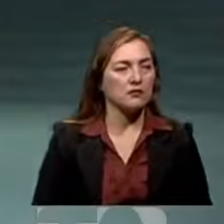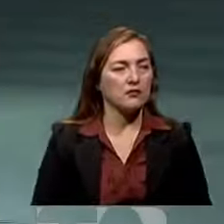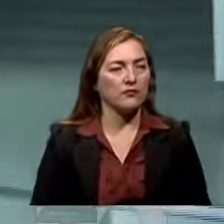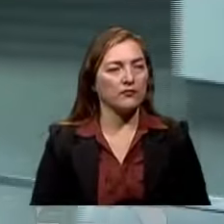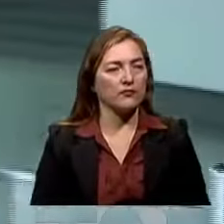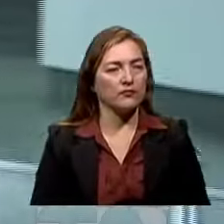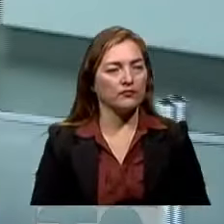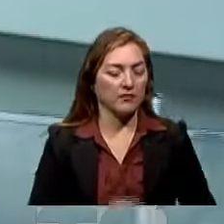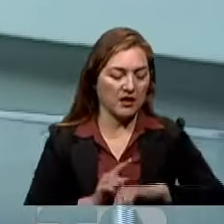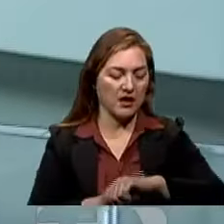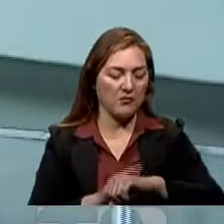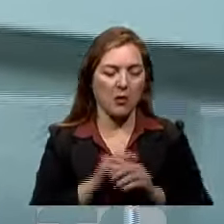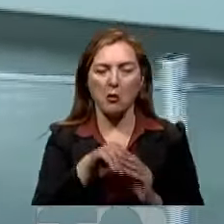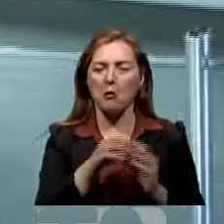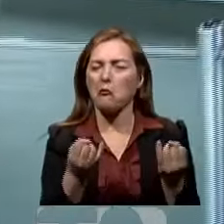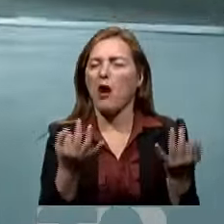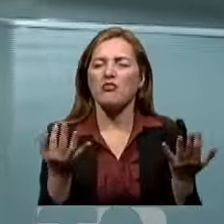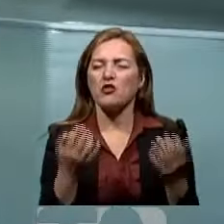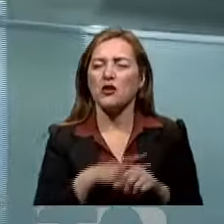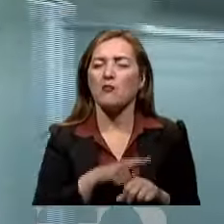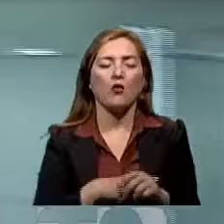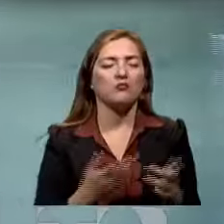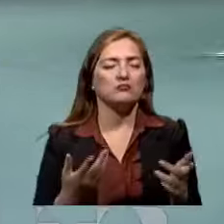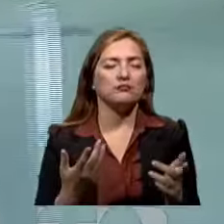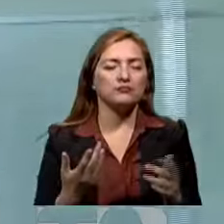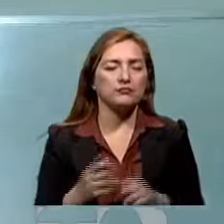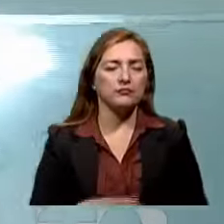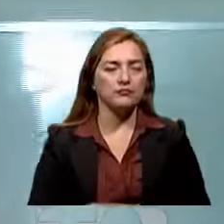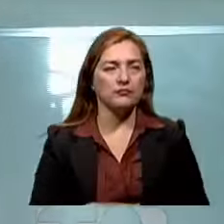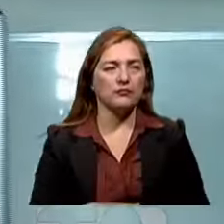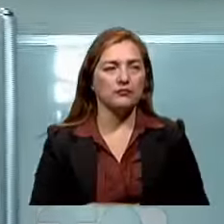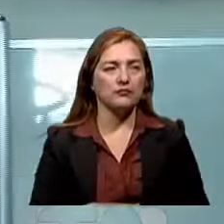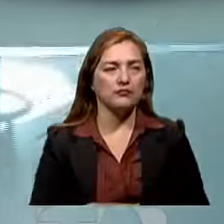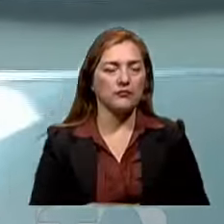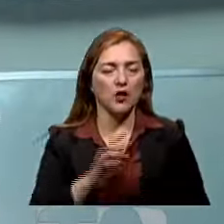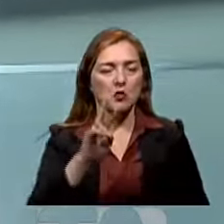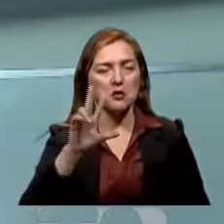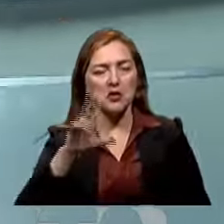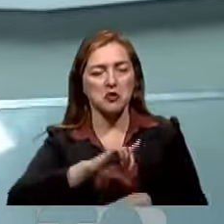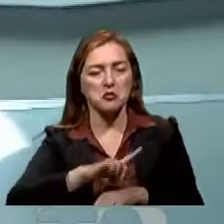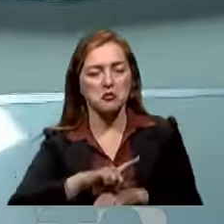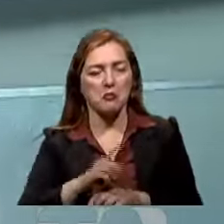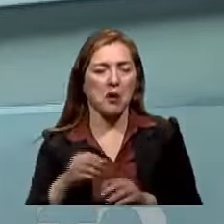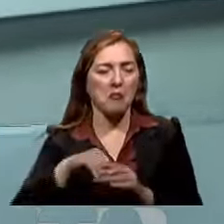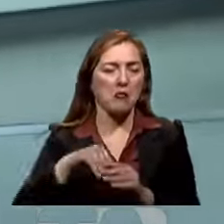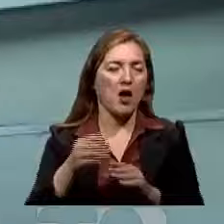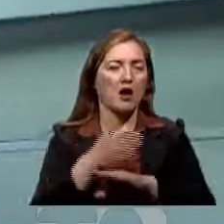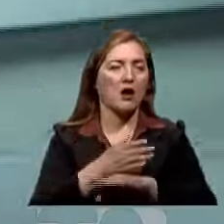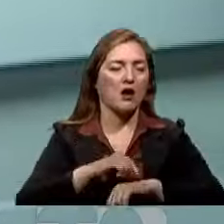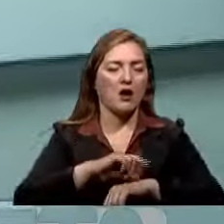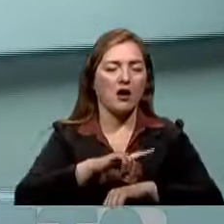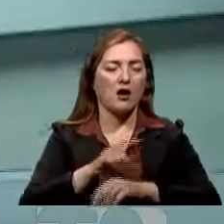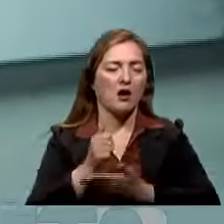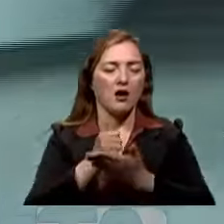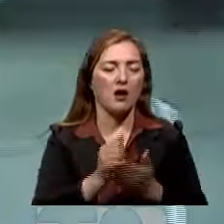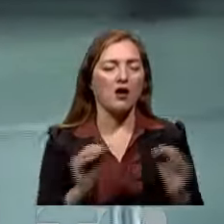y el ahorro para los ciudadanos es de aproximadamente de 2 a 3 minutos. Esto en horas de la mañana sin duda